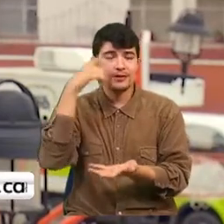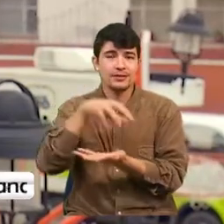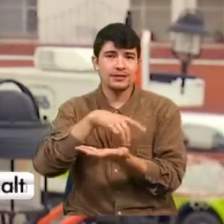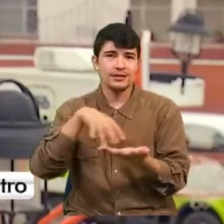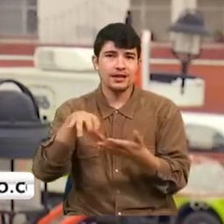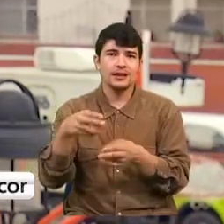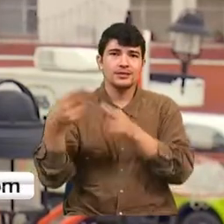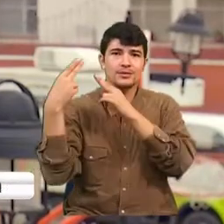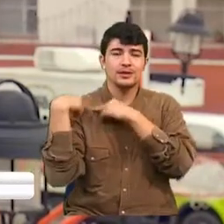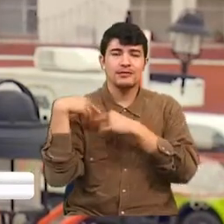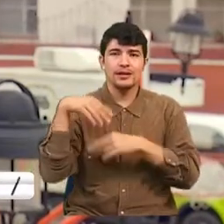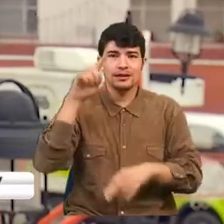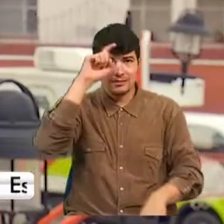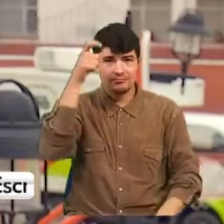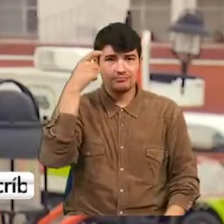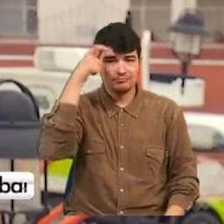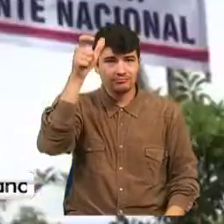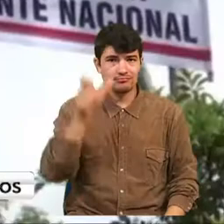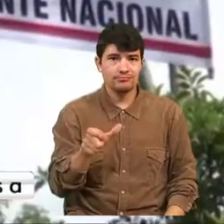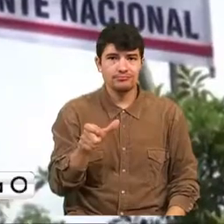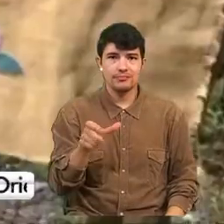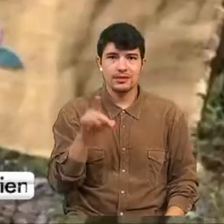en cabeza de Didier Tavera.